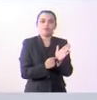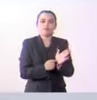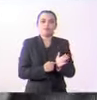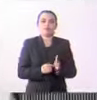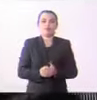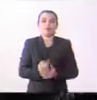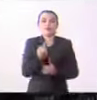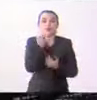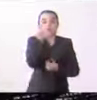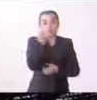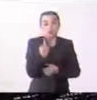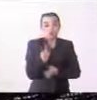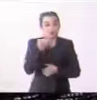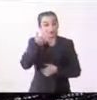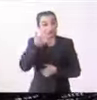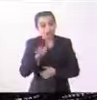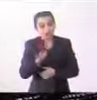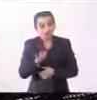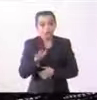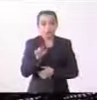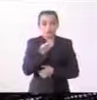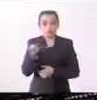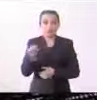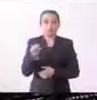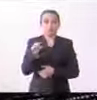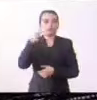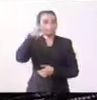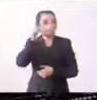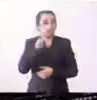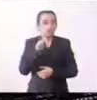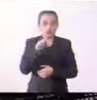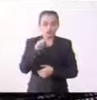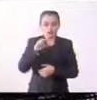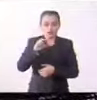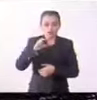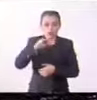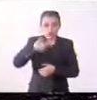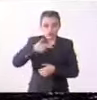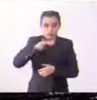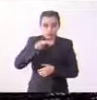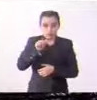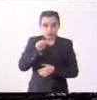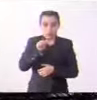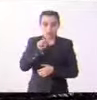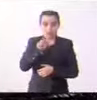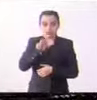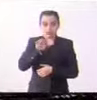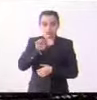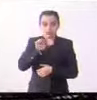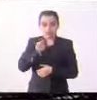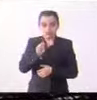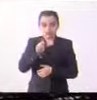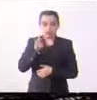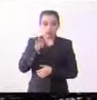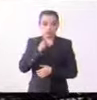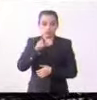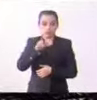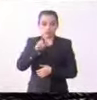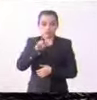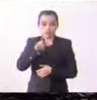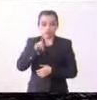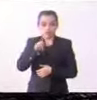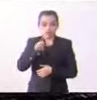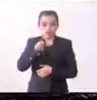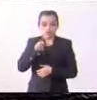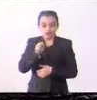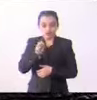realismo es Charles Dickens. Este escritor se consagró como el padre del realismo en Inglaterra. ¿Por qué? Porque sus